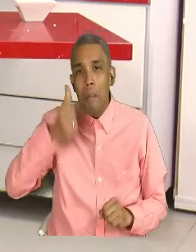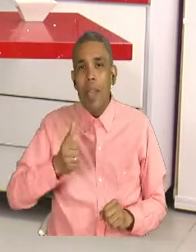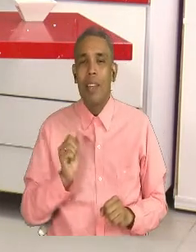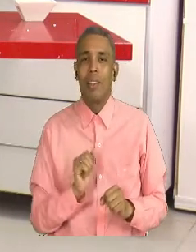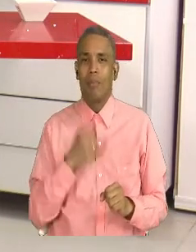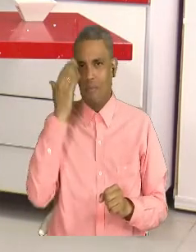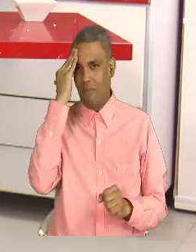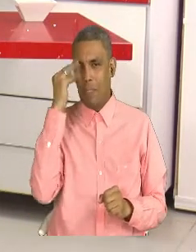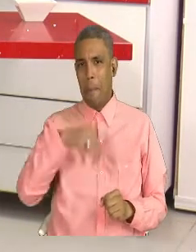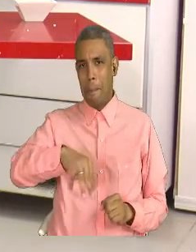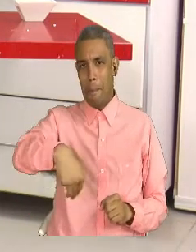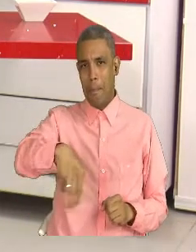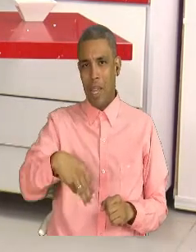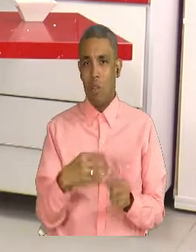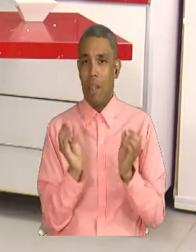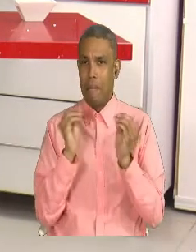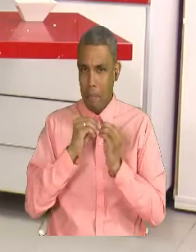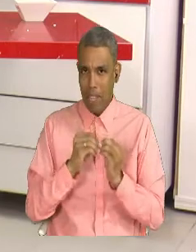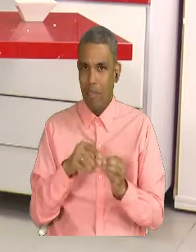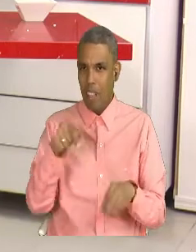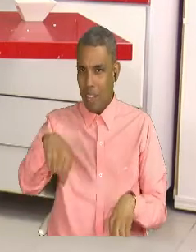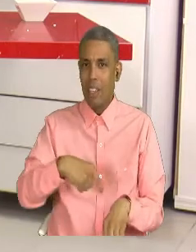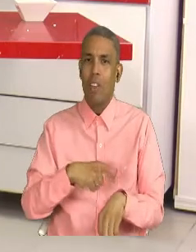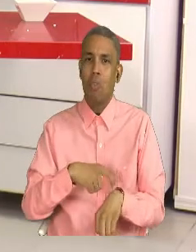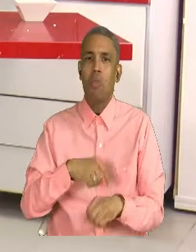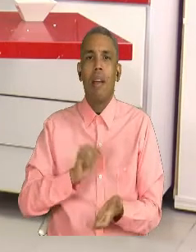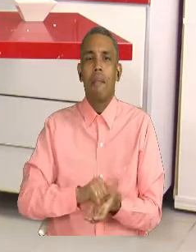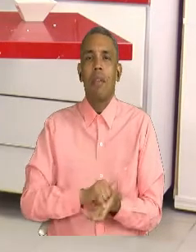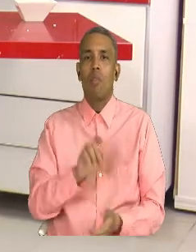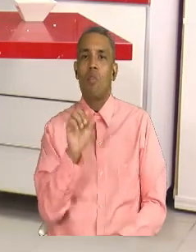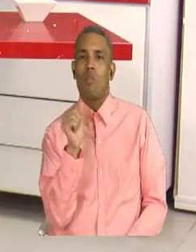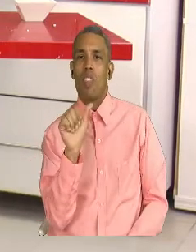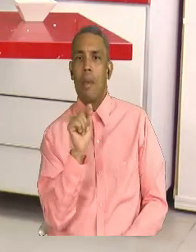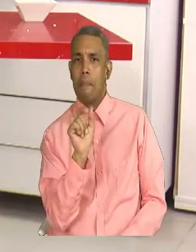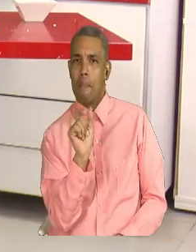semana, tendremos una cita nuevamente con todos ustedes a las 10:30 en